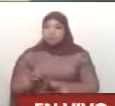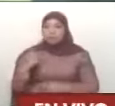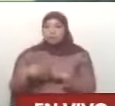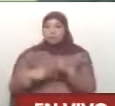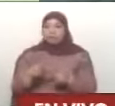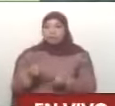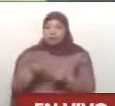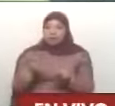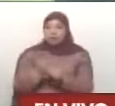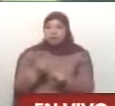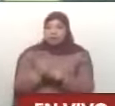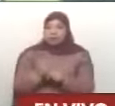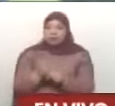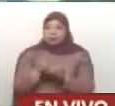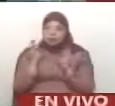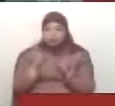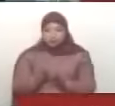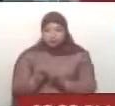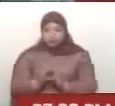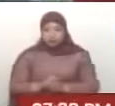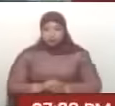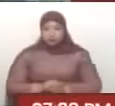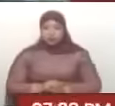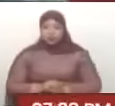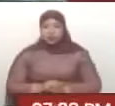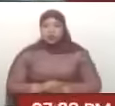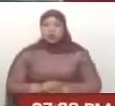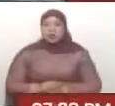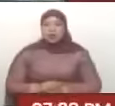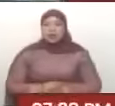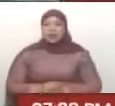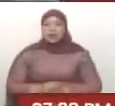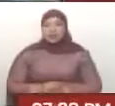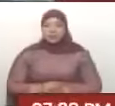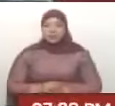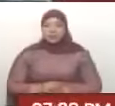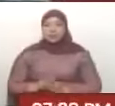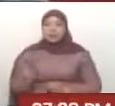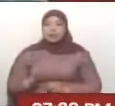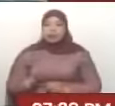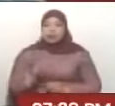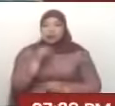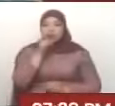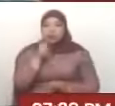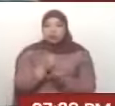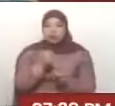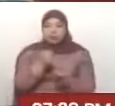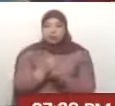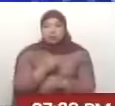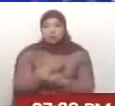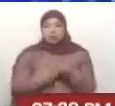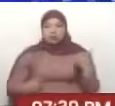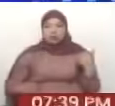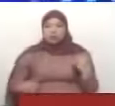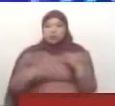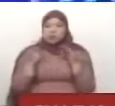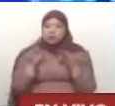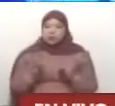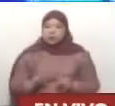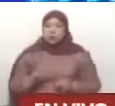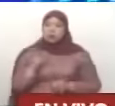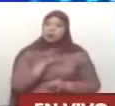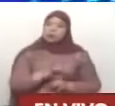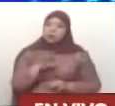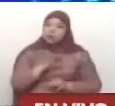y publicado en Gaceta Oficial. Listo. Ley de la República. Esta es la interpretación y esa es la fuente primaria. Palabra comprometida,